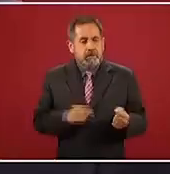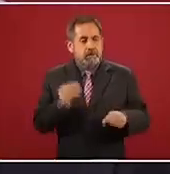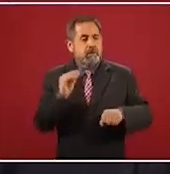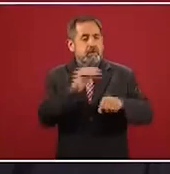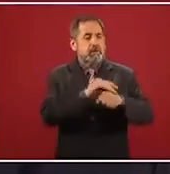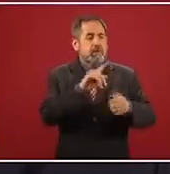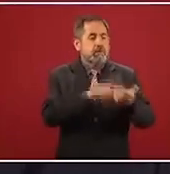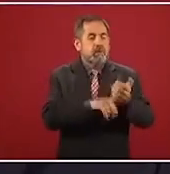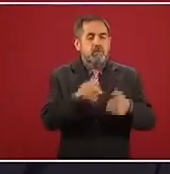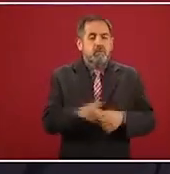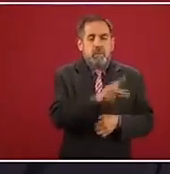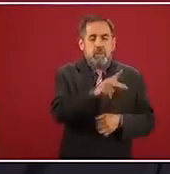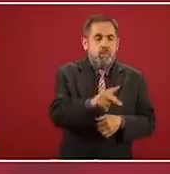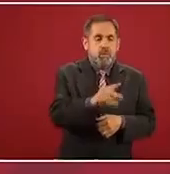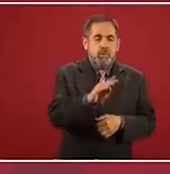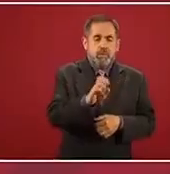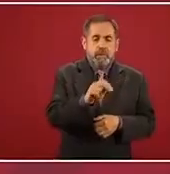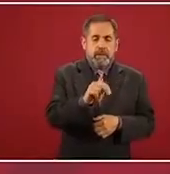Benemérito de las Américas